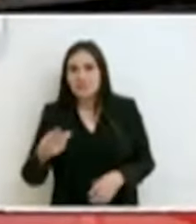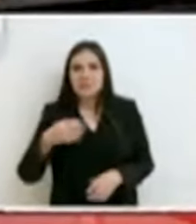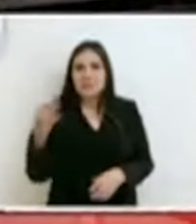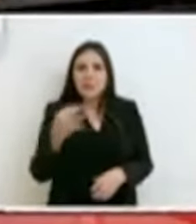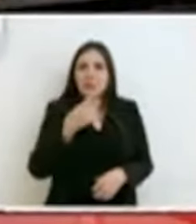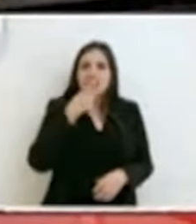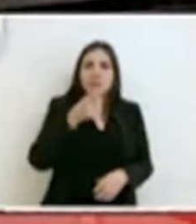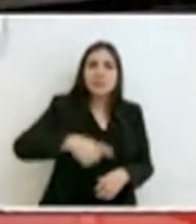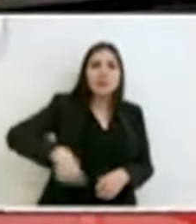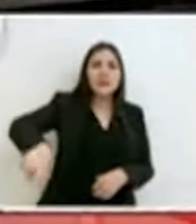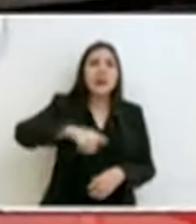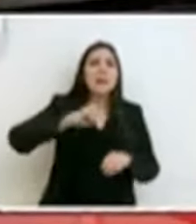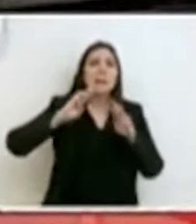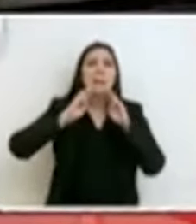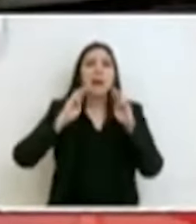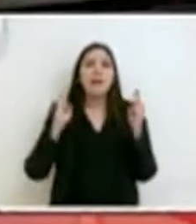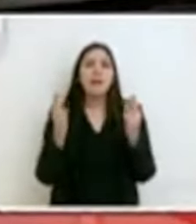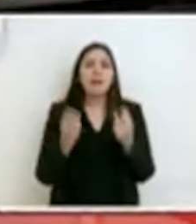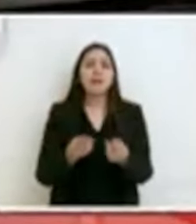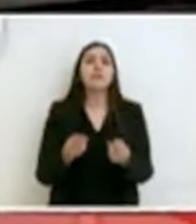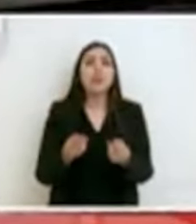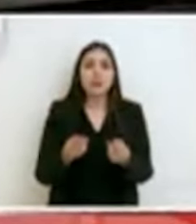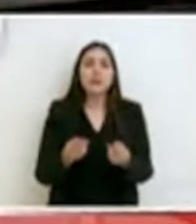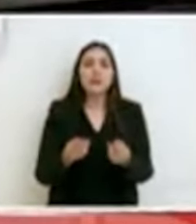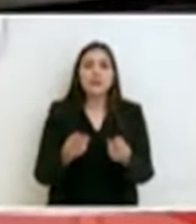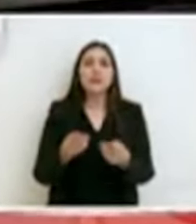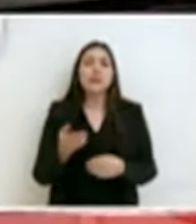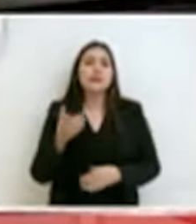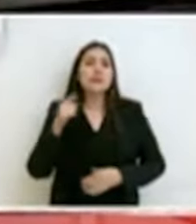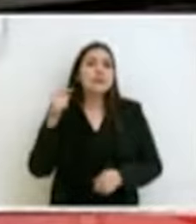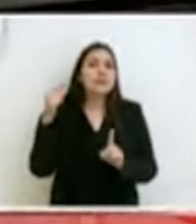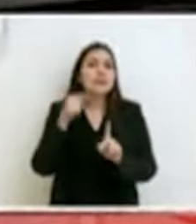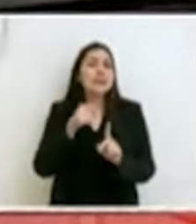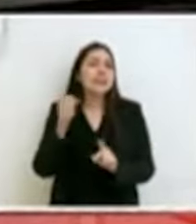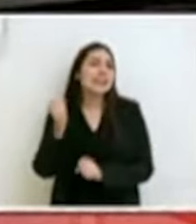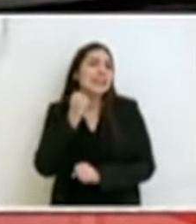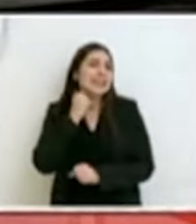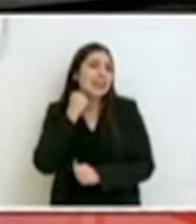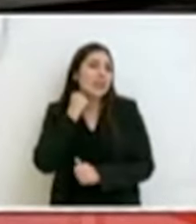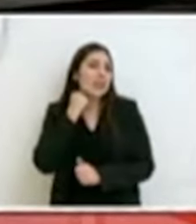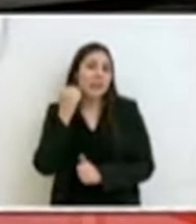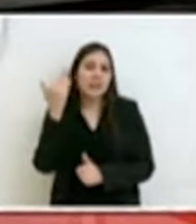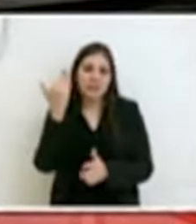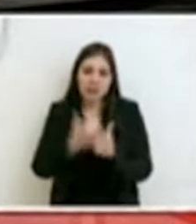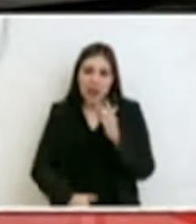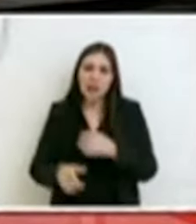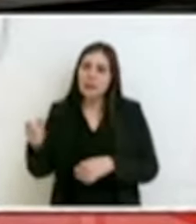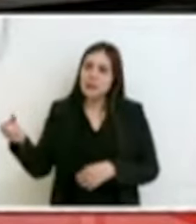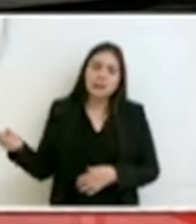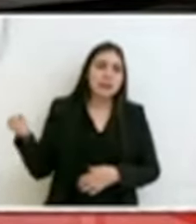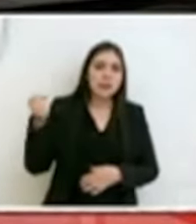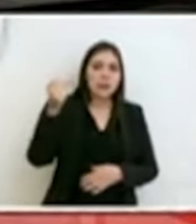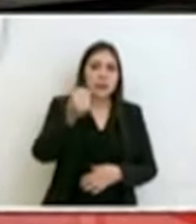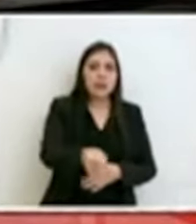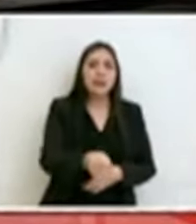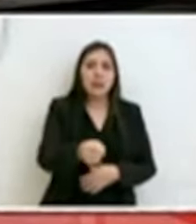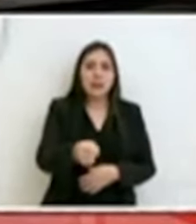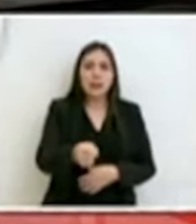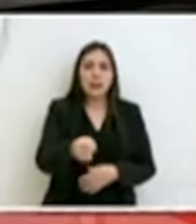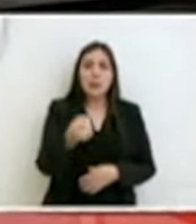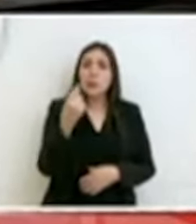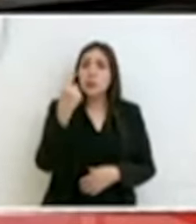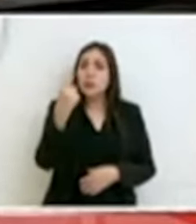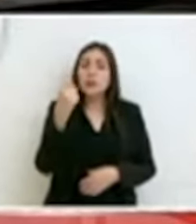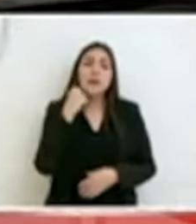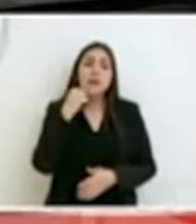mafiosos. Presenten al senador que falta. Falta un senador.